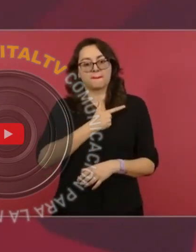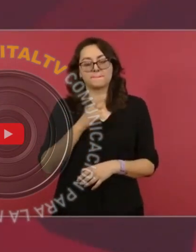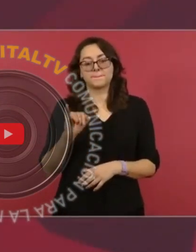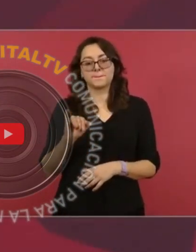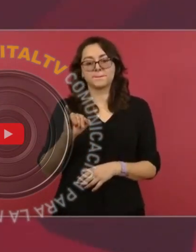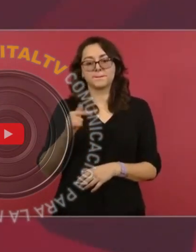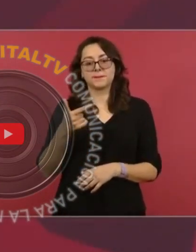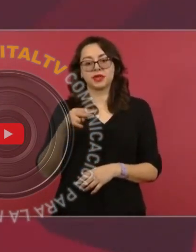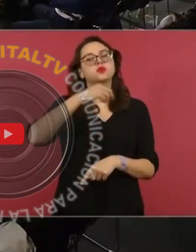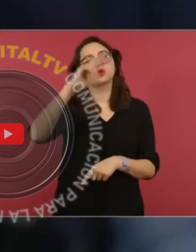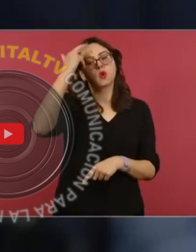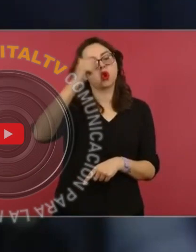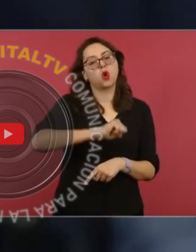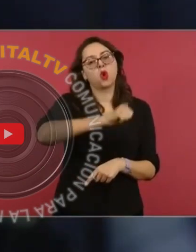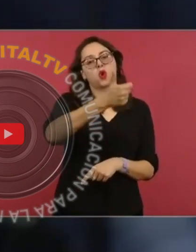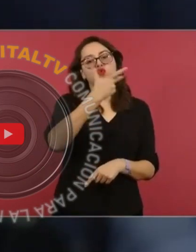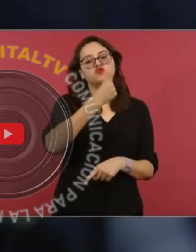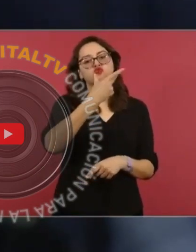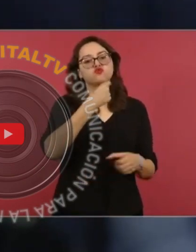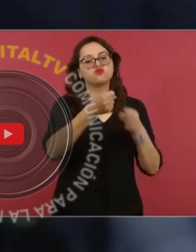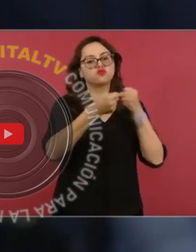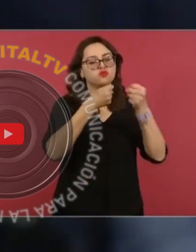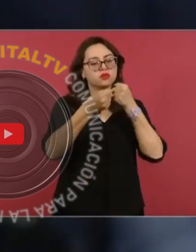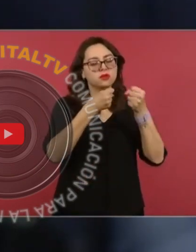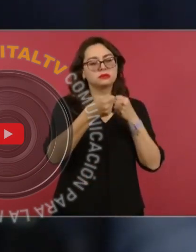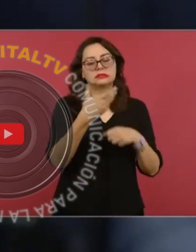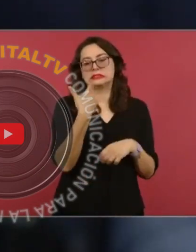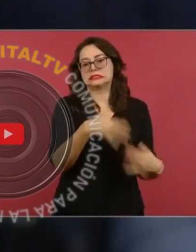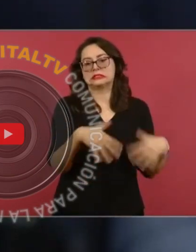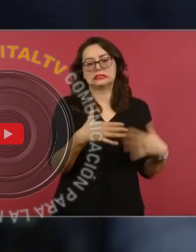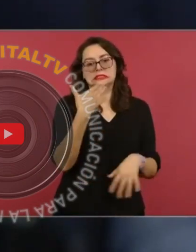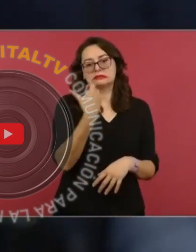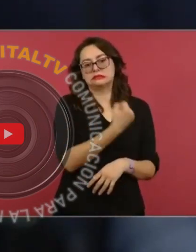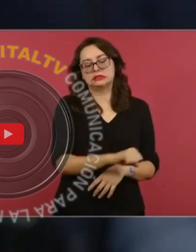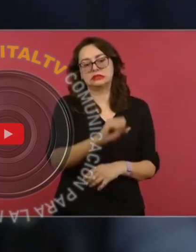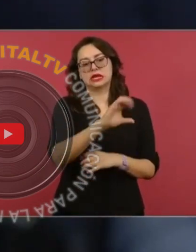Ignacio Ramonet, muy buen periodista.